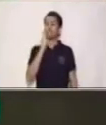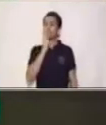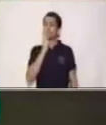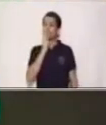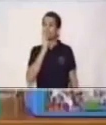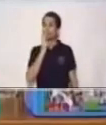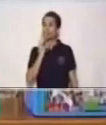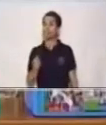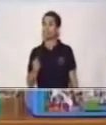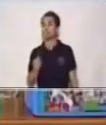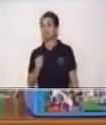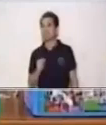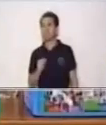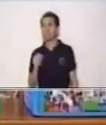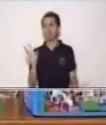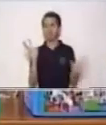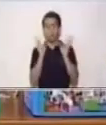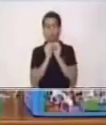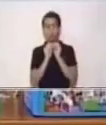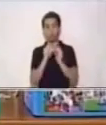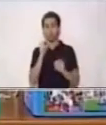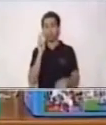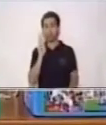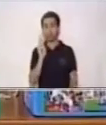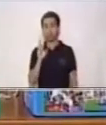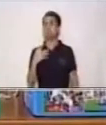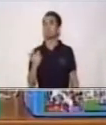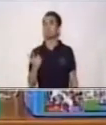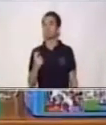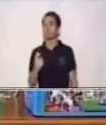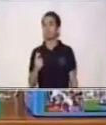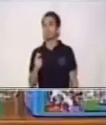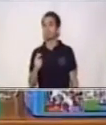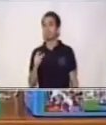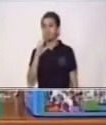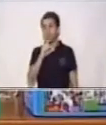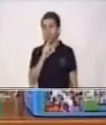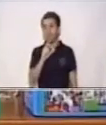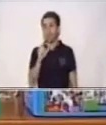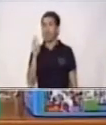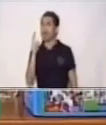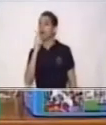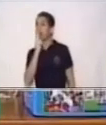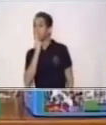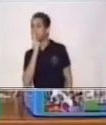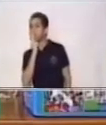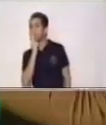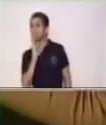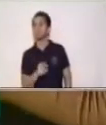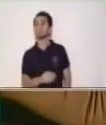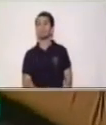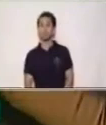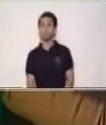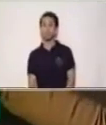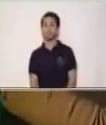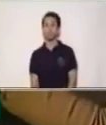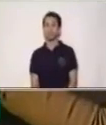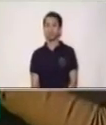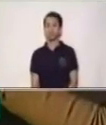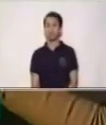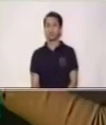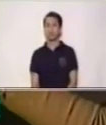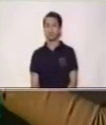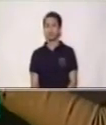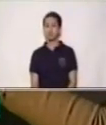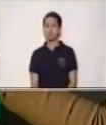una letra compuesta por dos, que es, conocemos esta, la C, la conocemos como la C de casa, y la